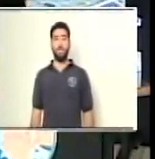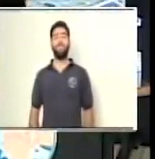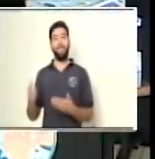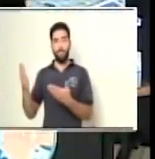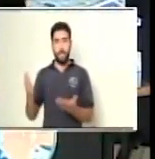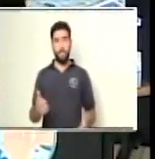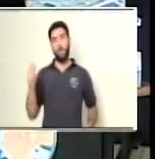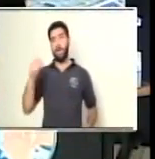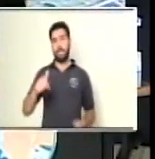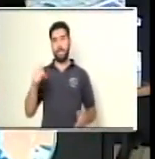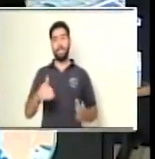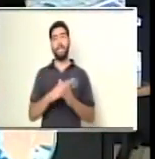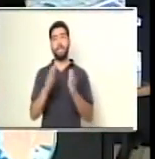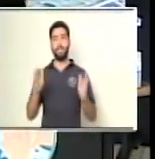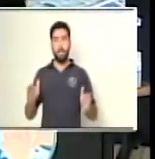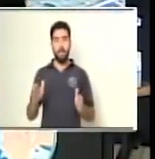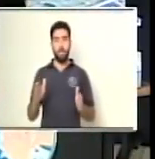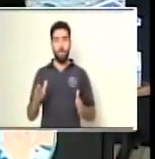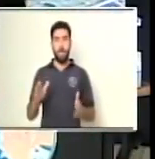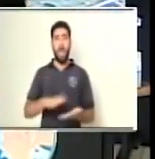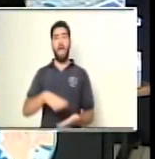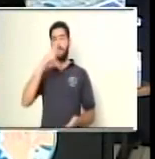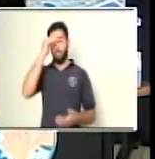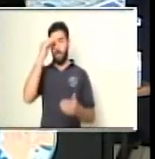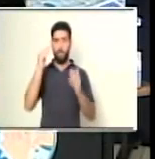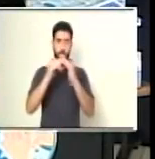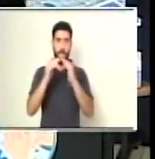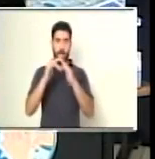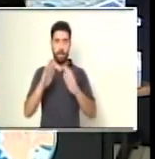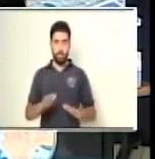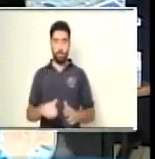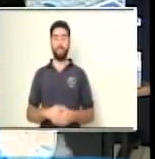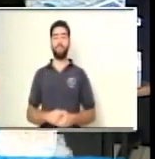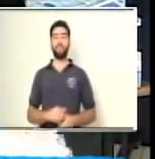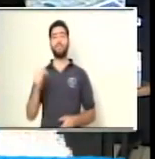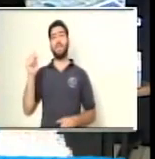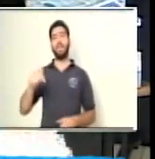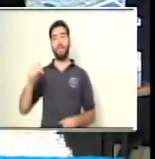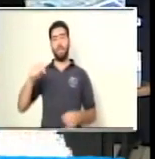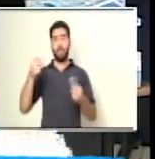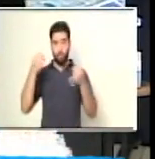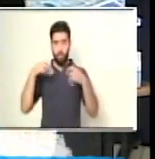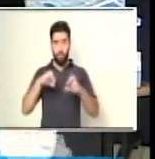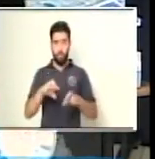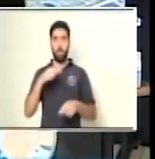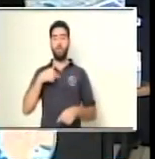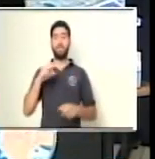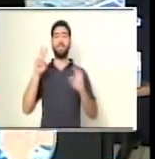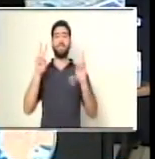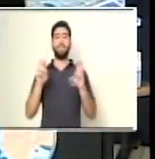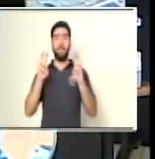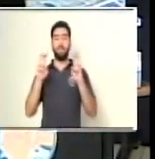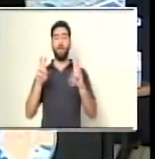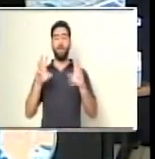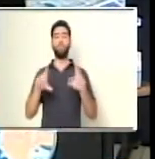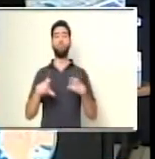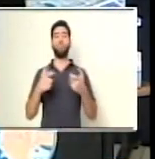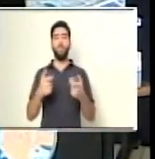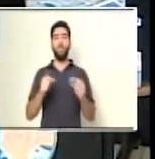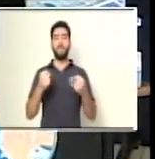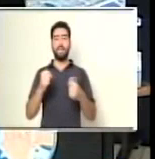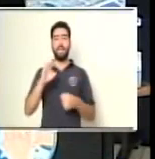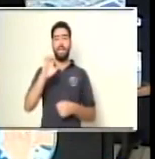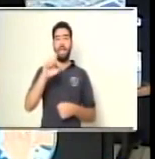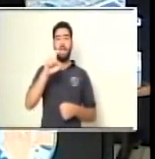Bienvenidos a este espacio educativo Aprendo en Casa. Soy Edinova y en esta oportunidad desarrollaré el tema Aplicaciones de ecuaciones